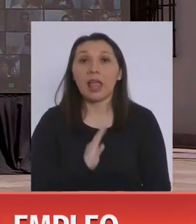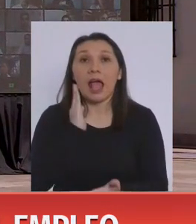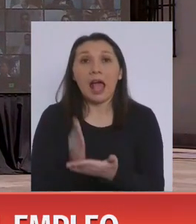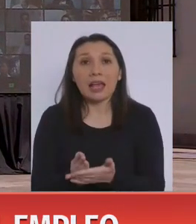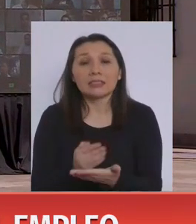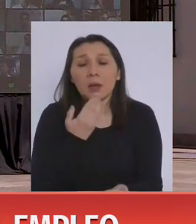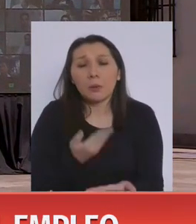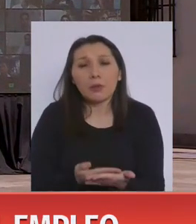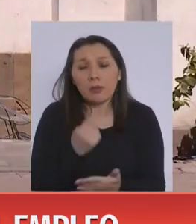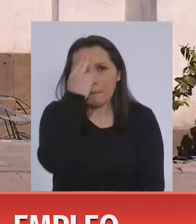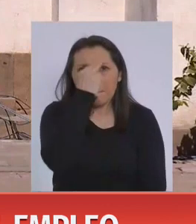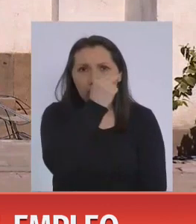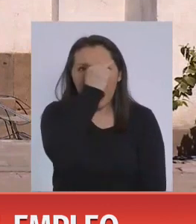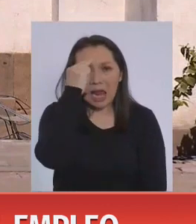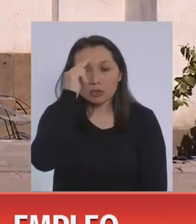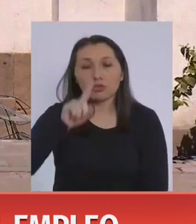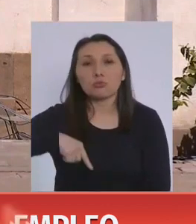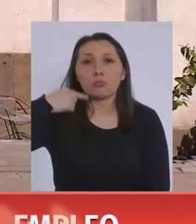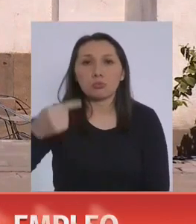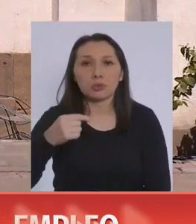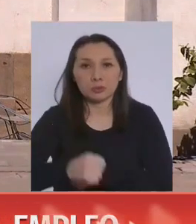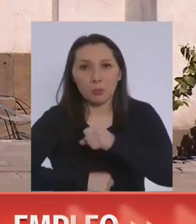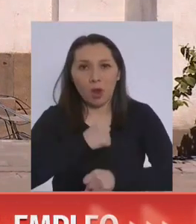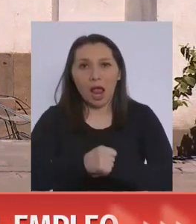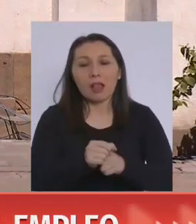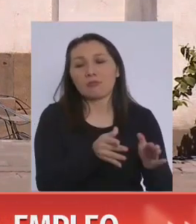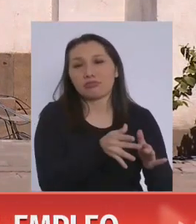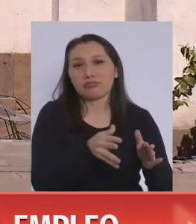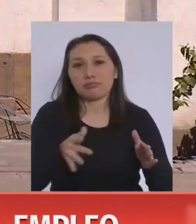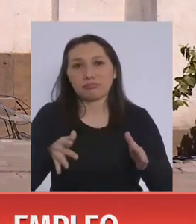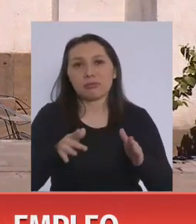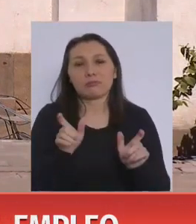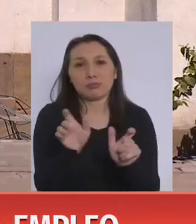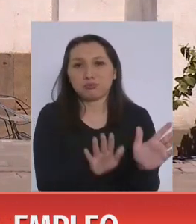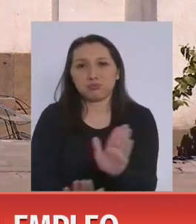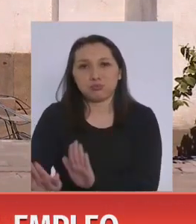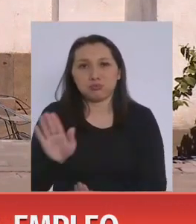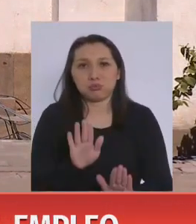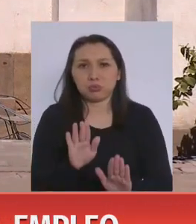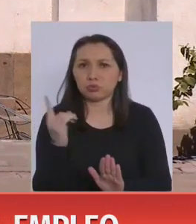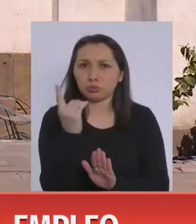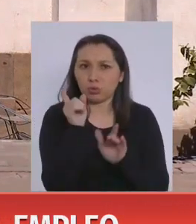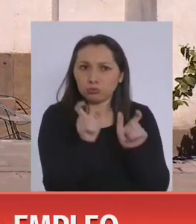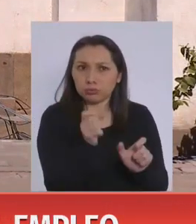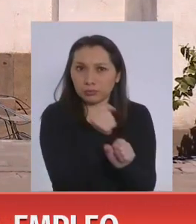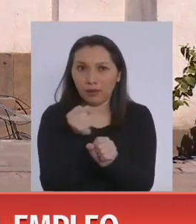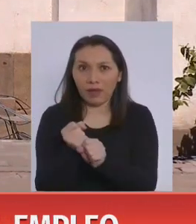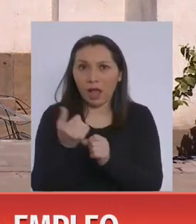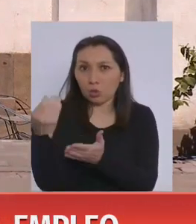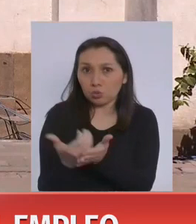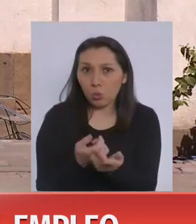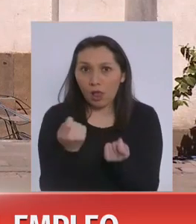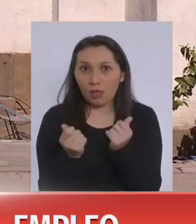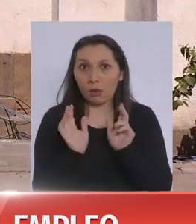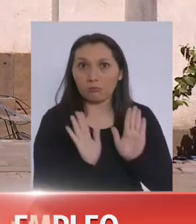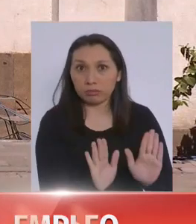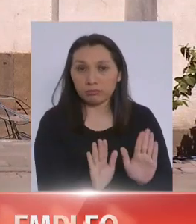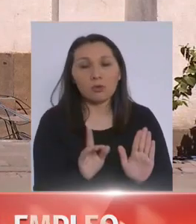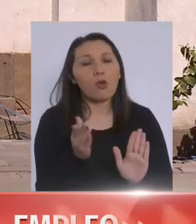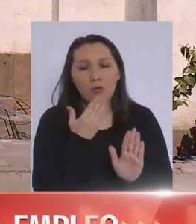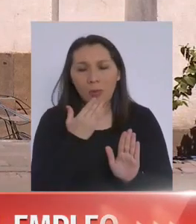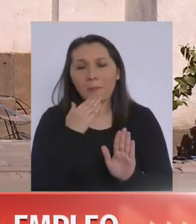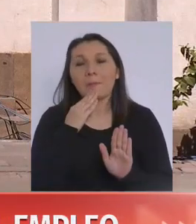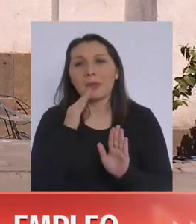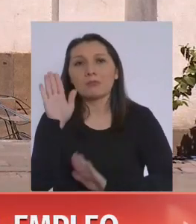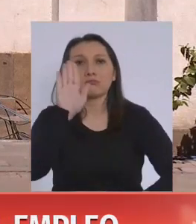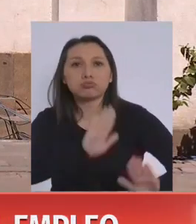el mes de marzo del próximo año. Este programa no solo protege los empleos y los ingresos, también